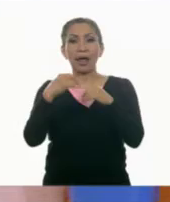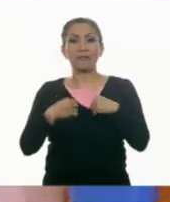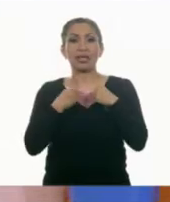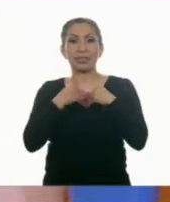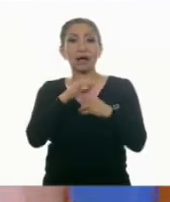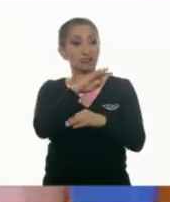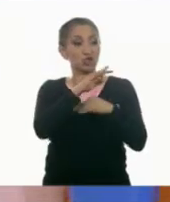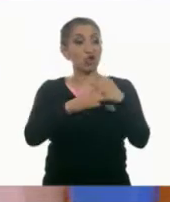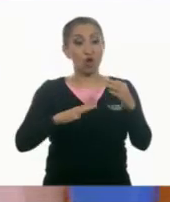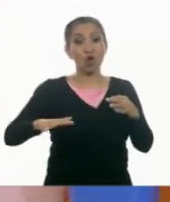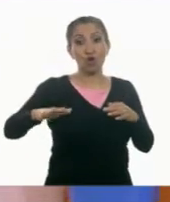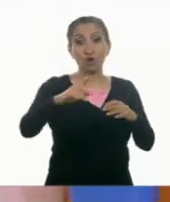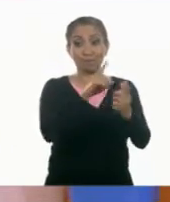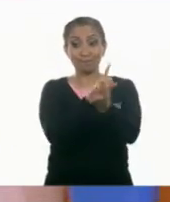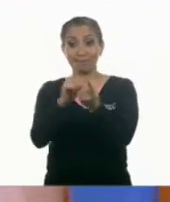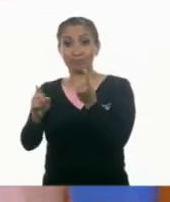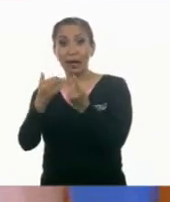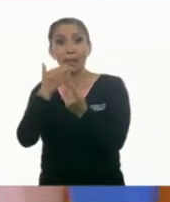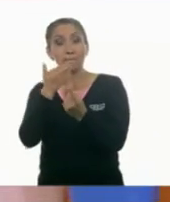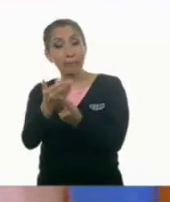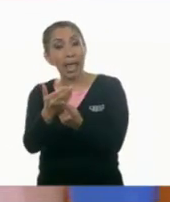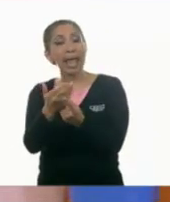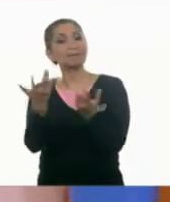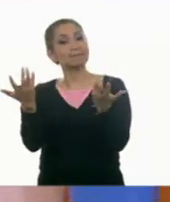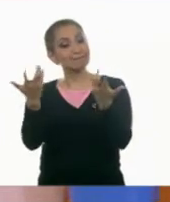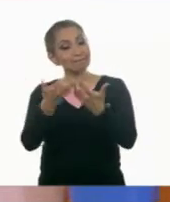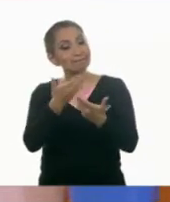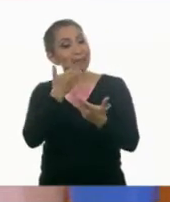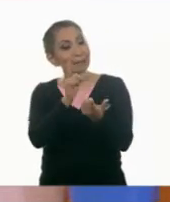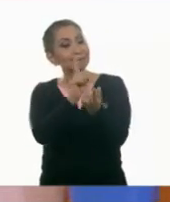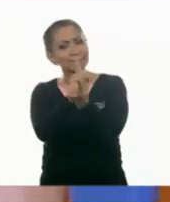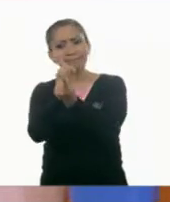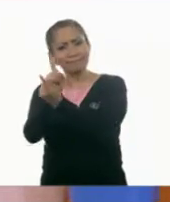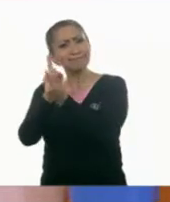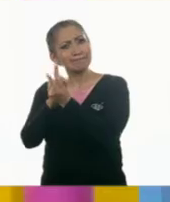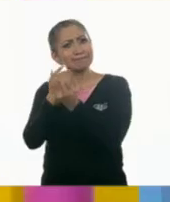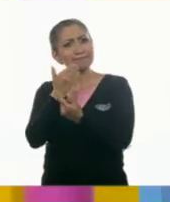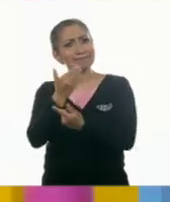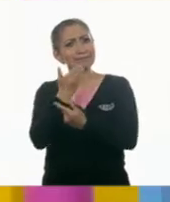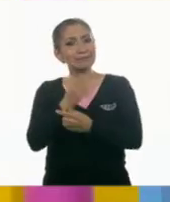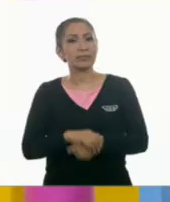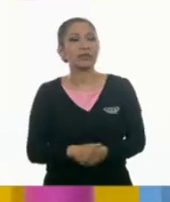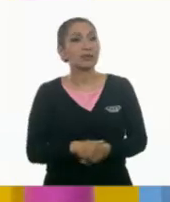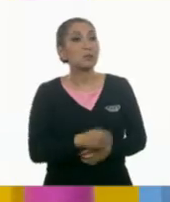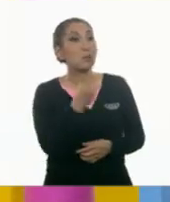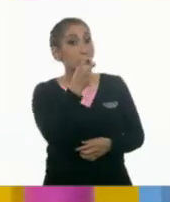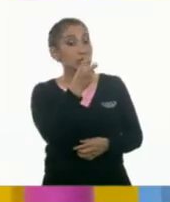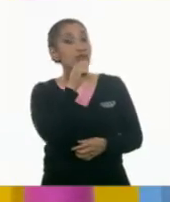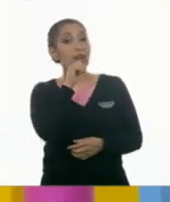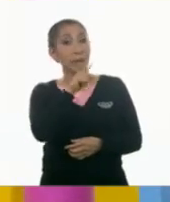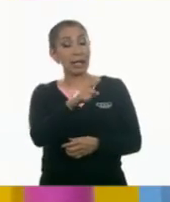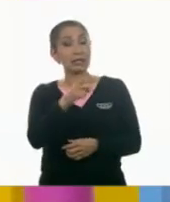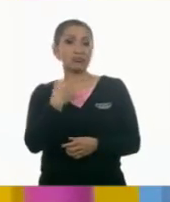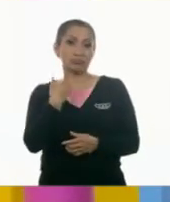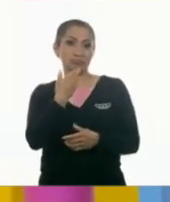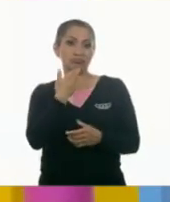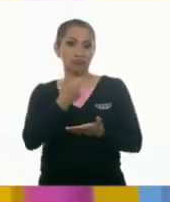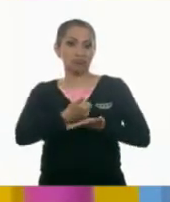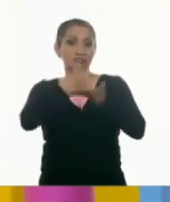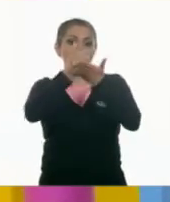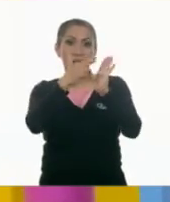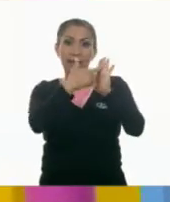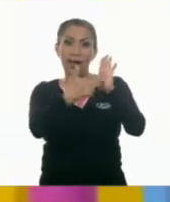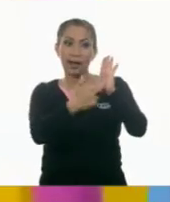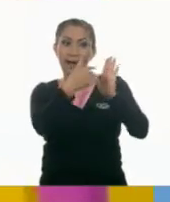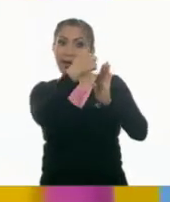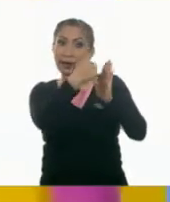vida en sociedad, para una sana convivencia. Exactamente. Para eso también nos sirven las reglas,